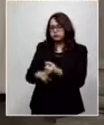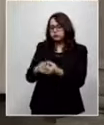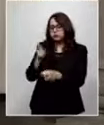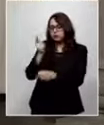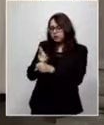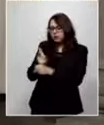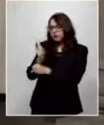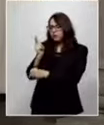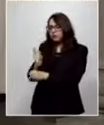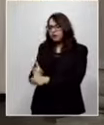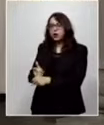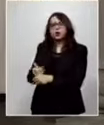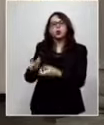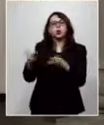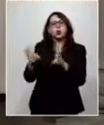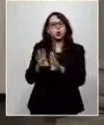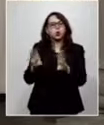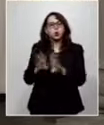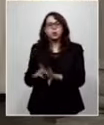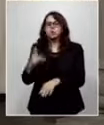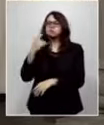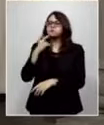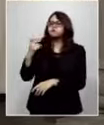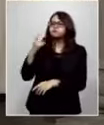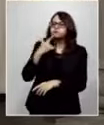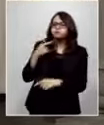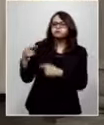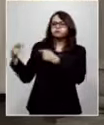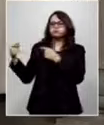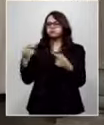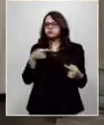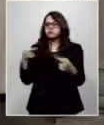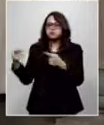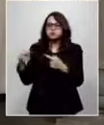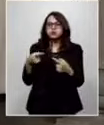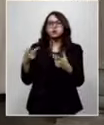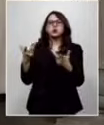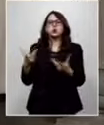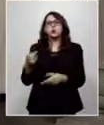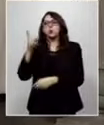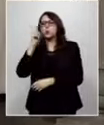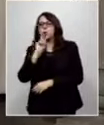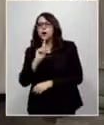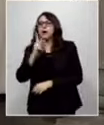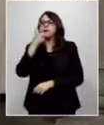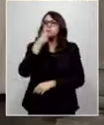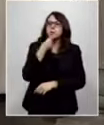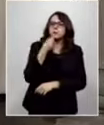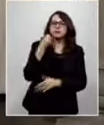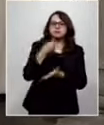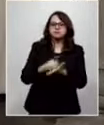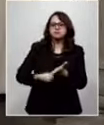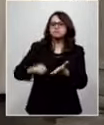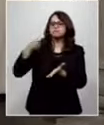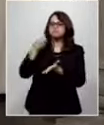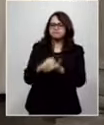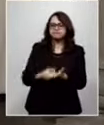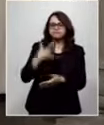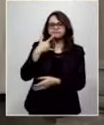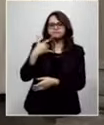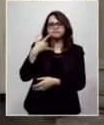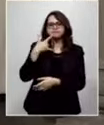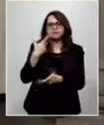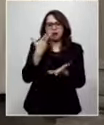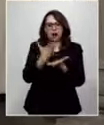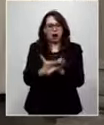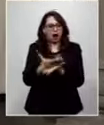las persecuciones y las aspiraciones de muchas mujeres y hombres a las cuales hoy les debemos